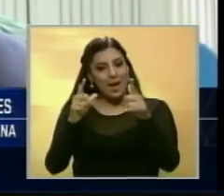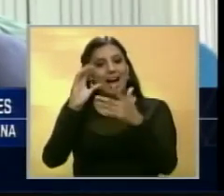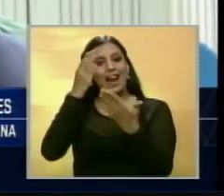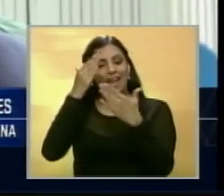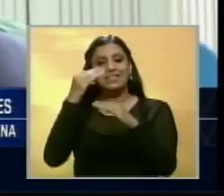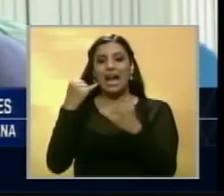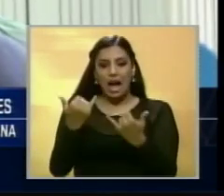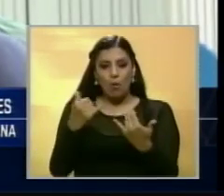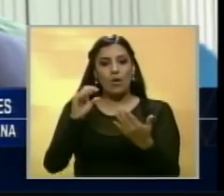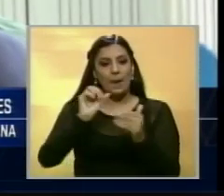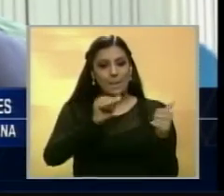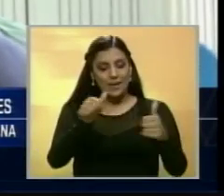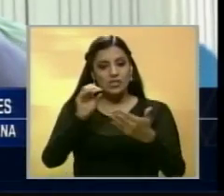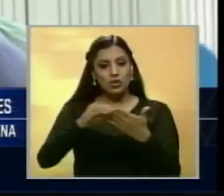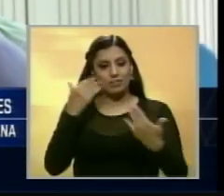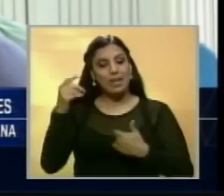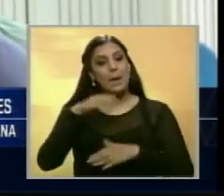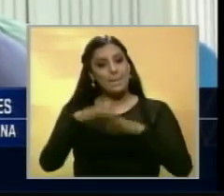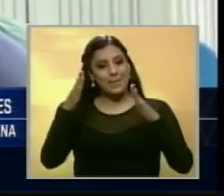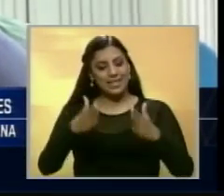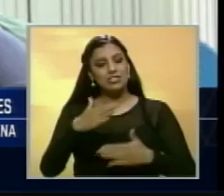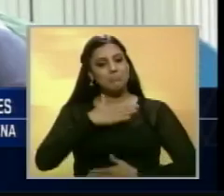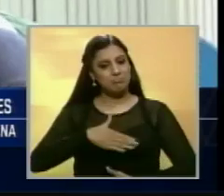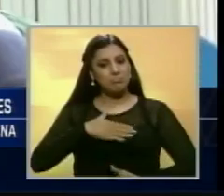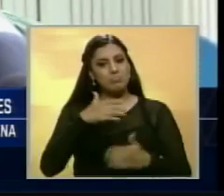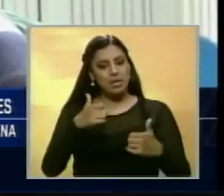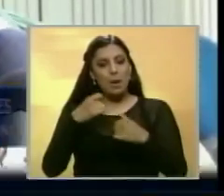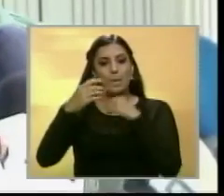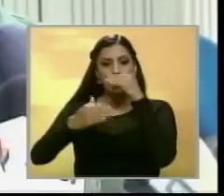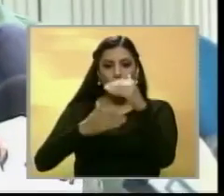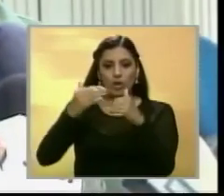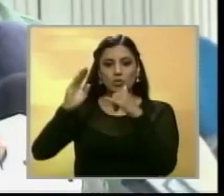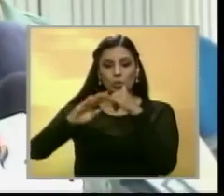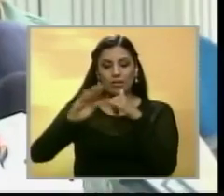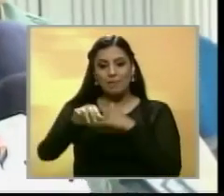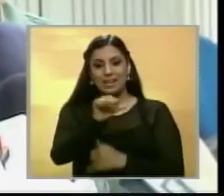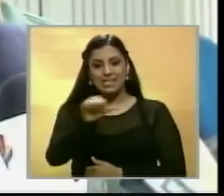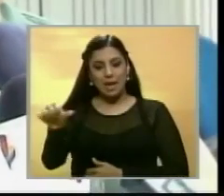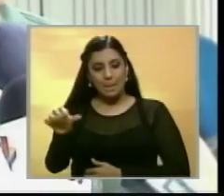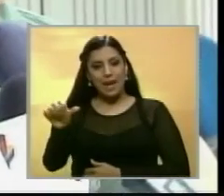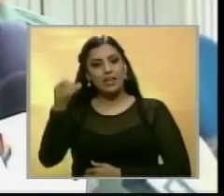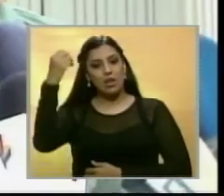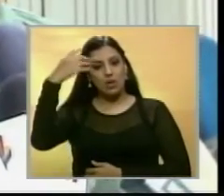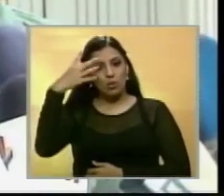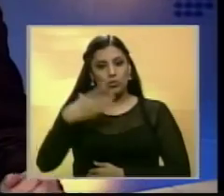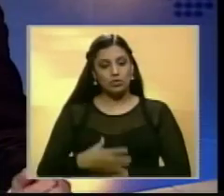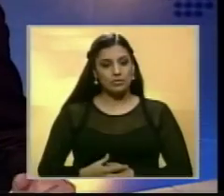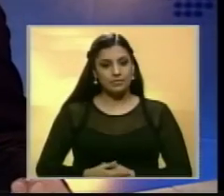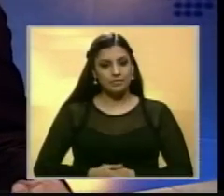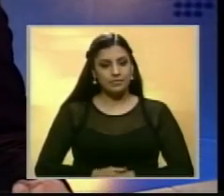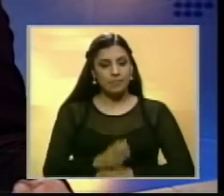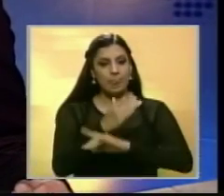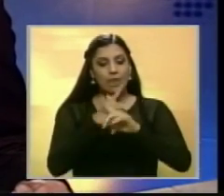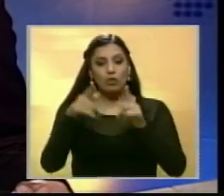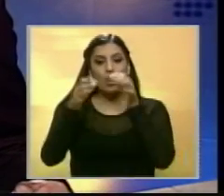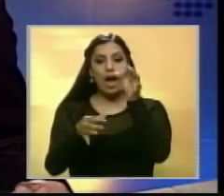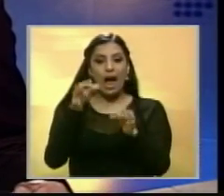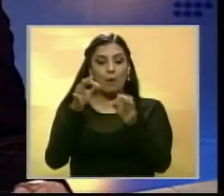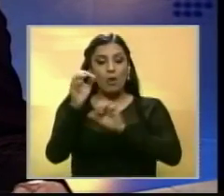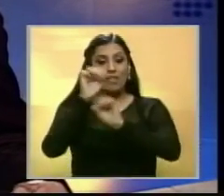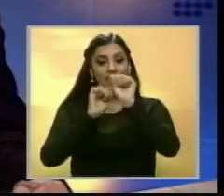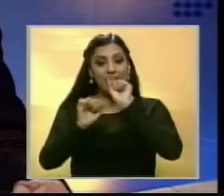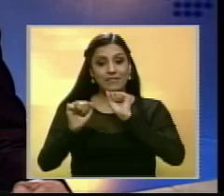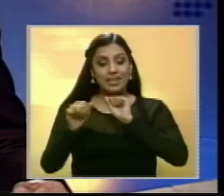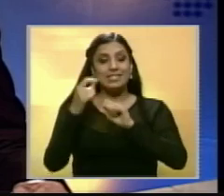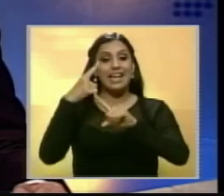El ministro manifestó su satisfacción por el progreso que ha logrado en las últimas semanas en materia eléctrica. Los abogados